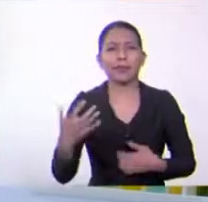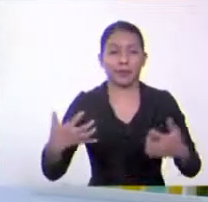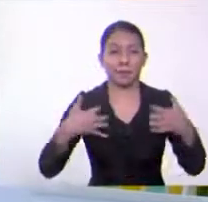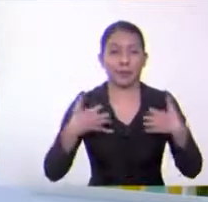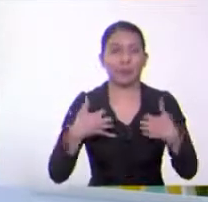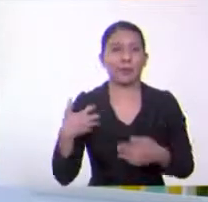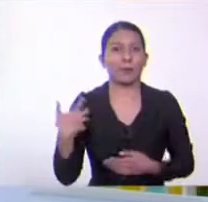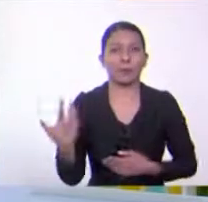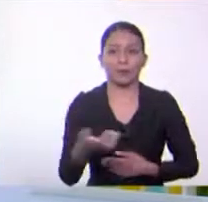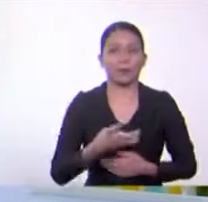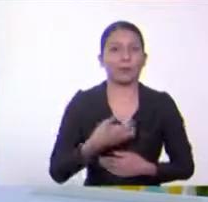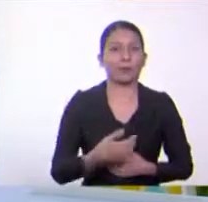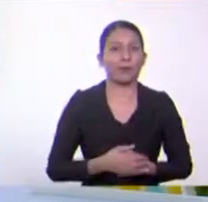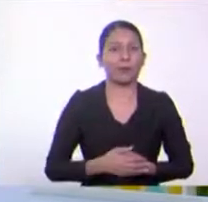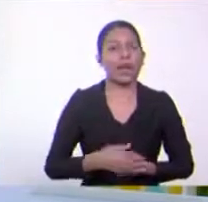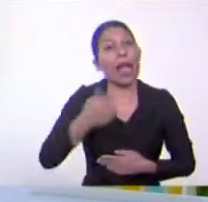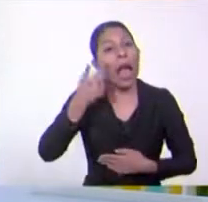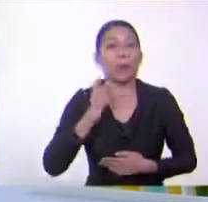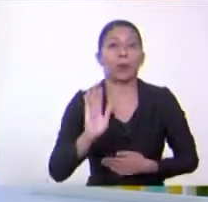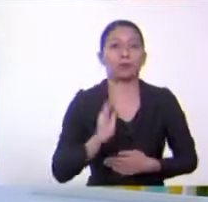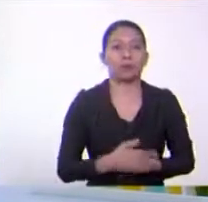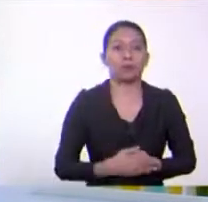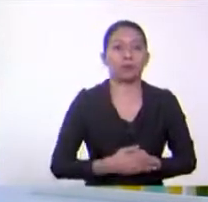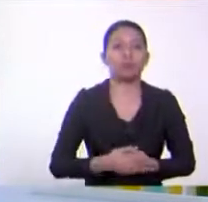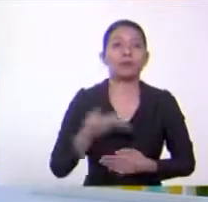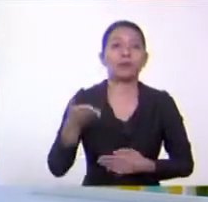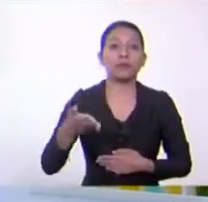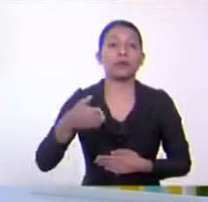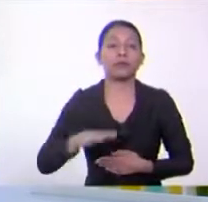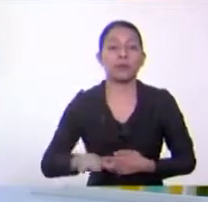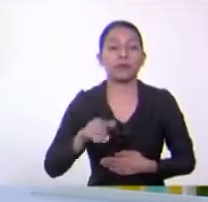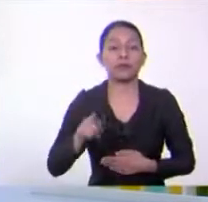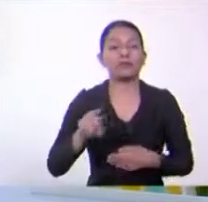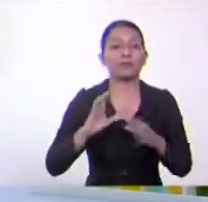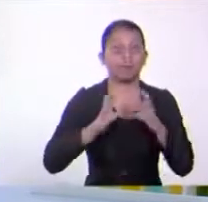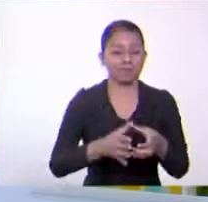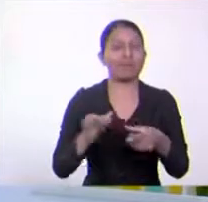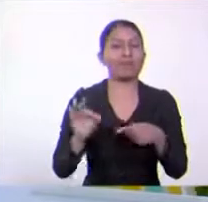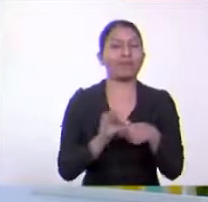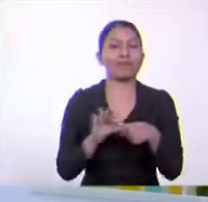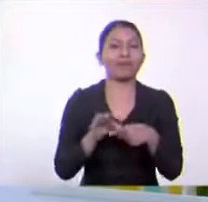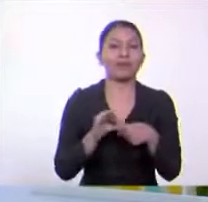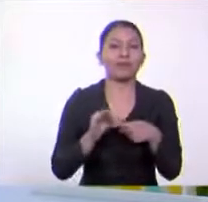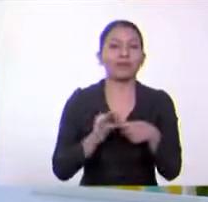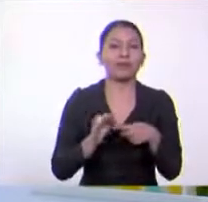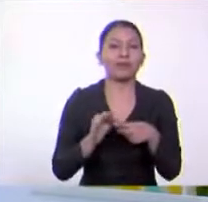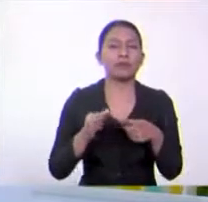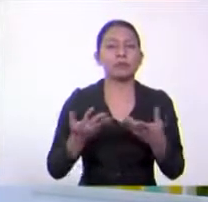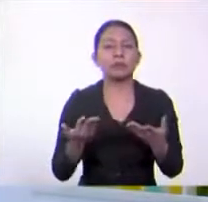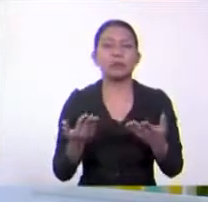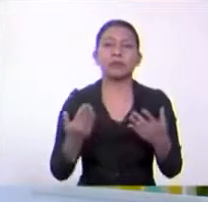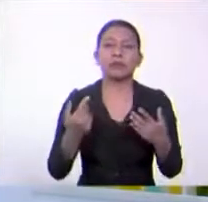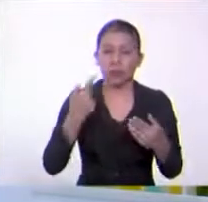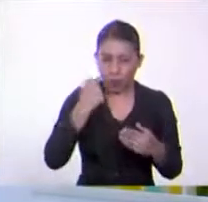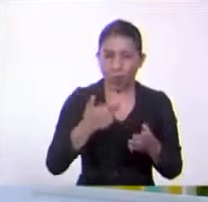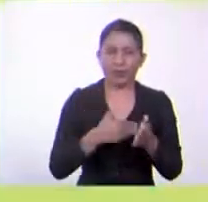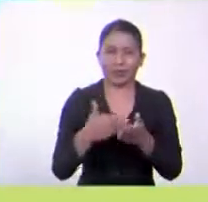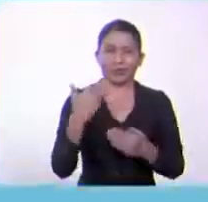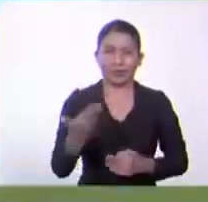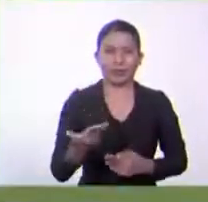vida. Ejemplo de los usos de estos grupos funcionales se los comento a